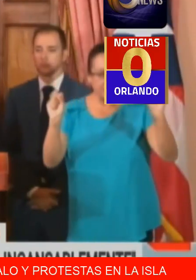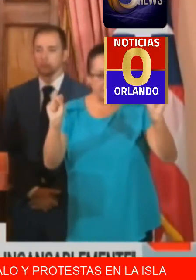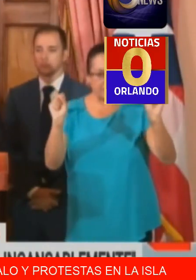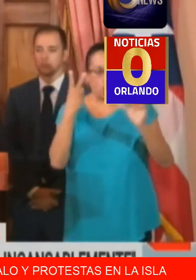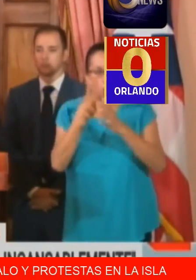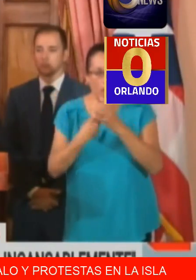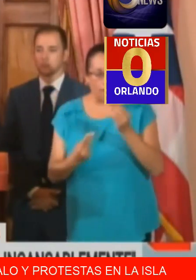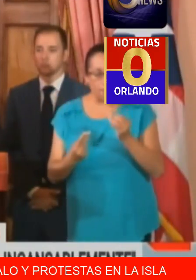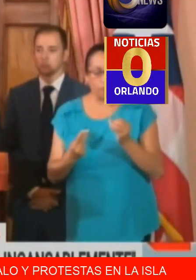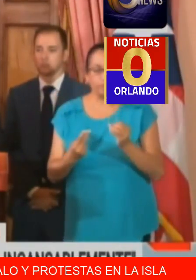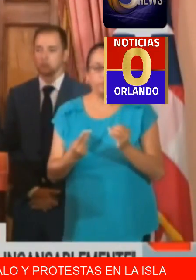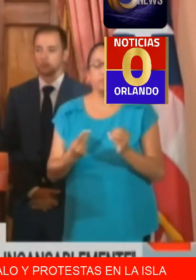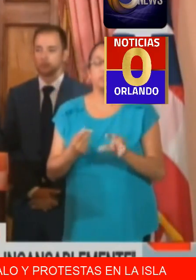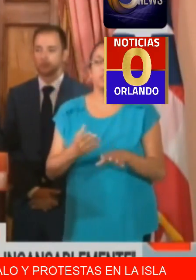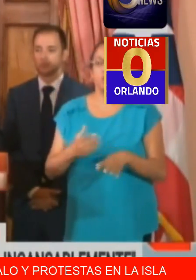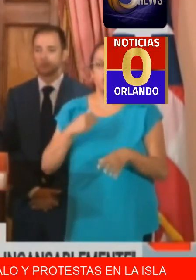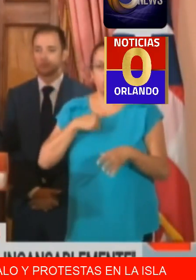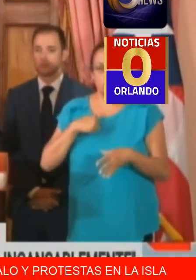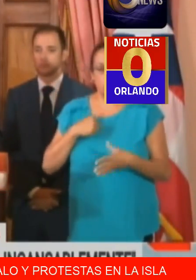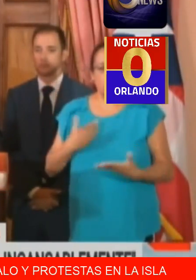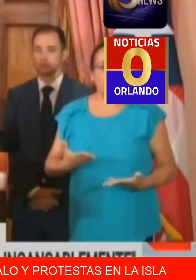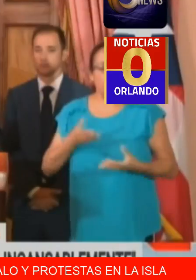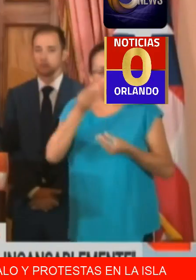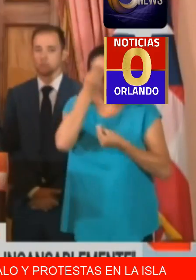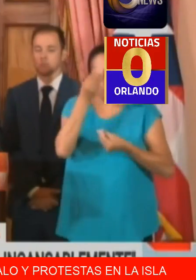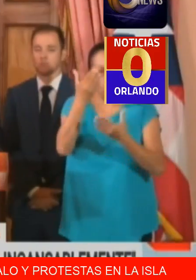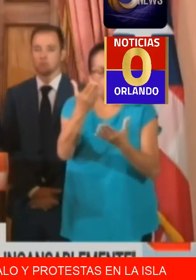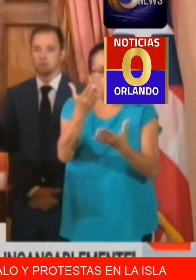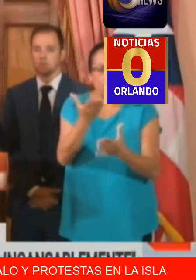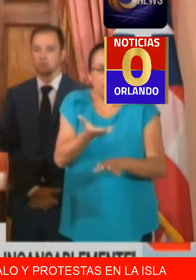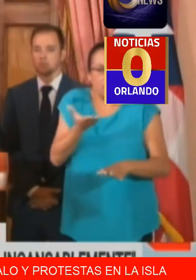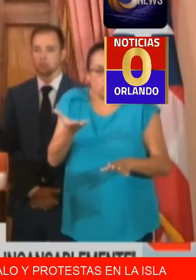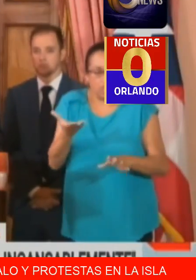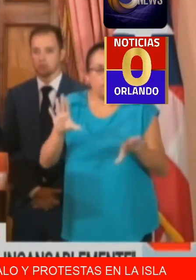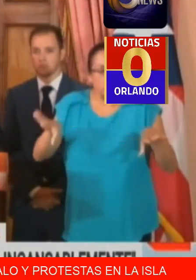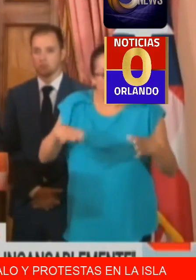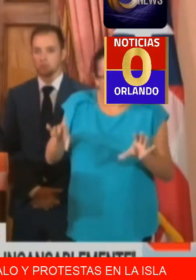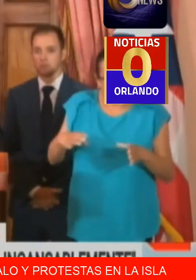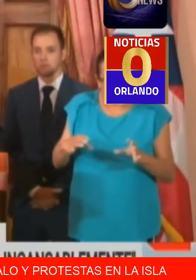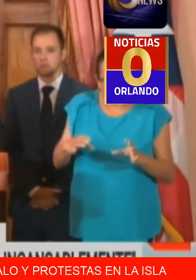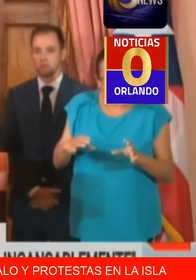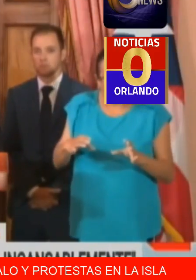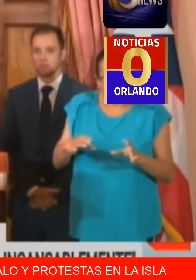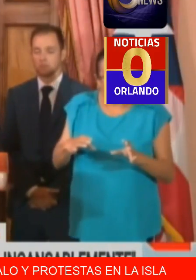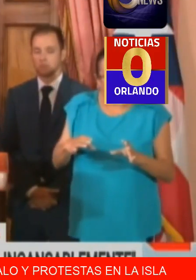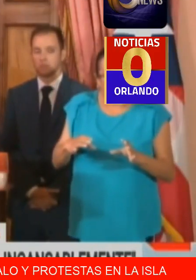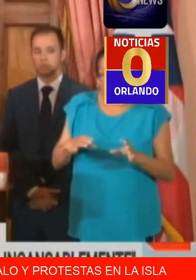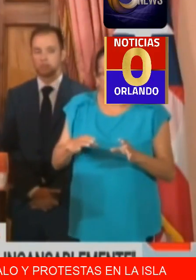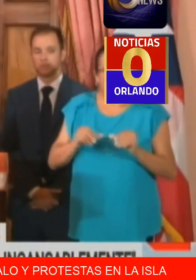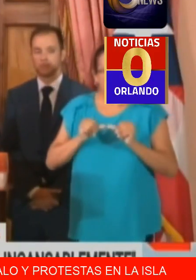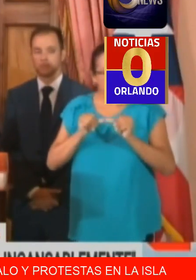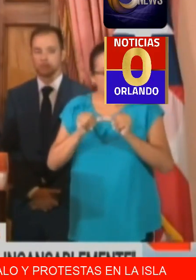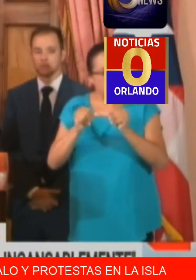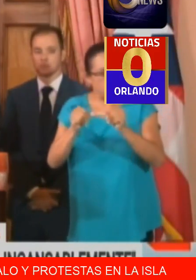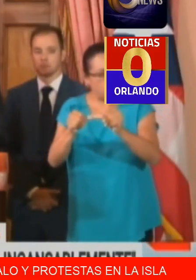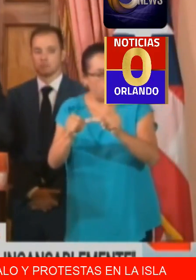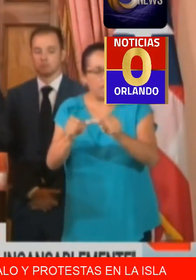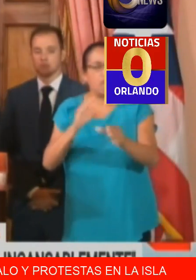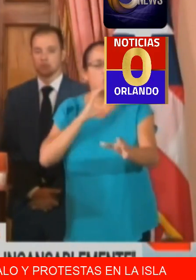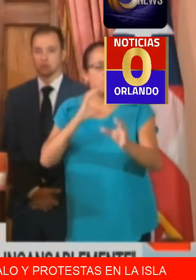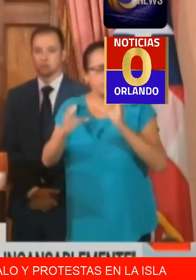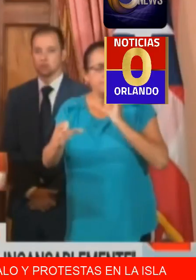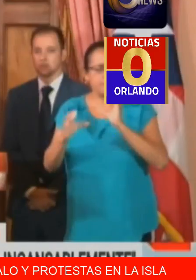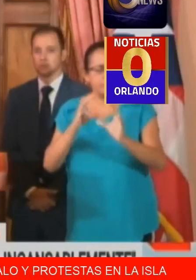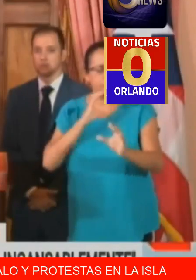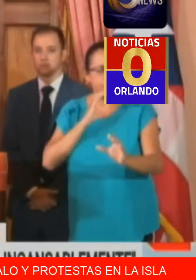doy actualización de las cosas que hemos estado haciendo, y vamos a seguir encaminando en conversaciones. O sea